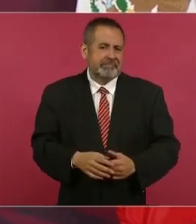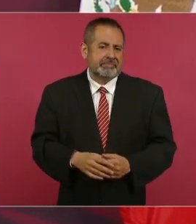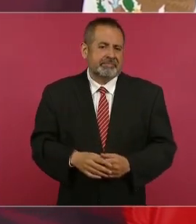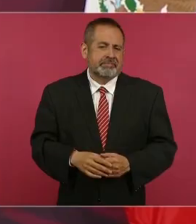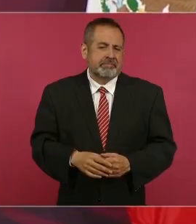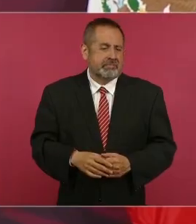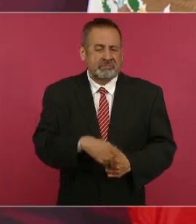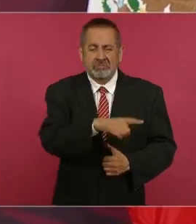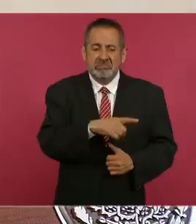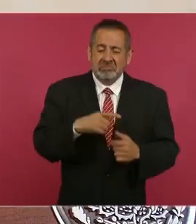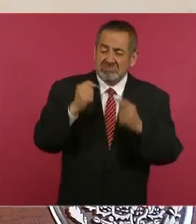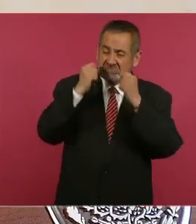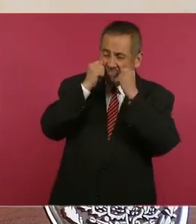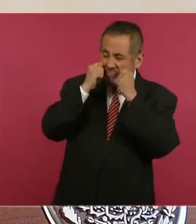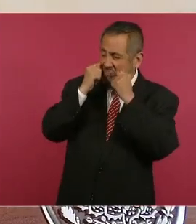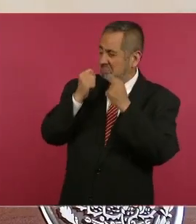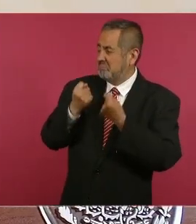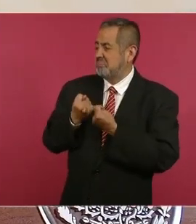no importan